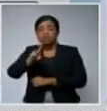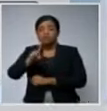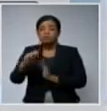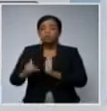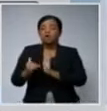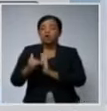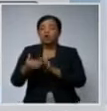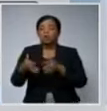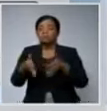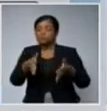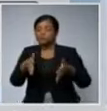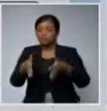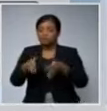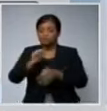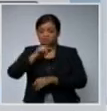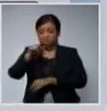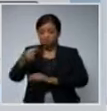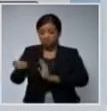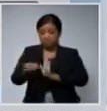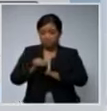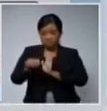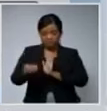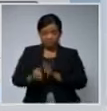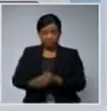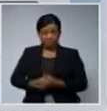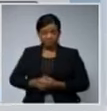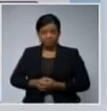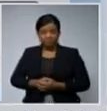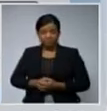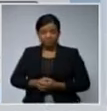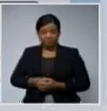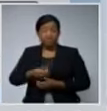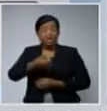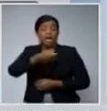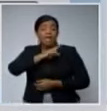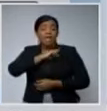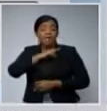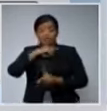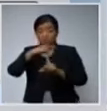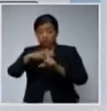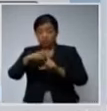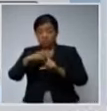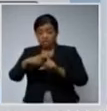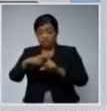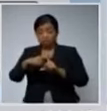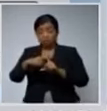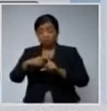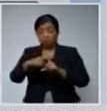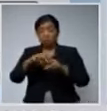casos confirmados. Ayer activos todavía un número muy elevado,